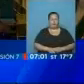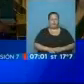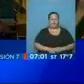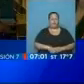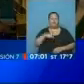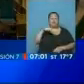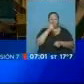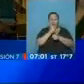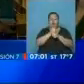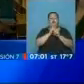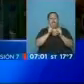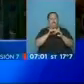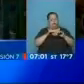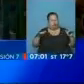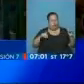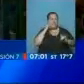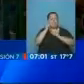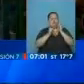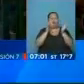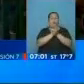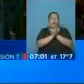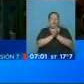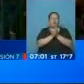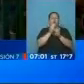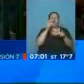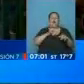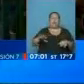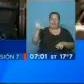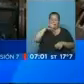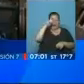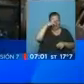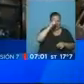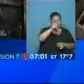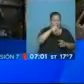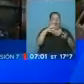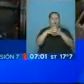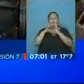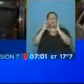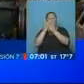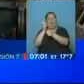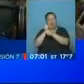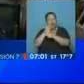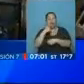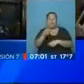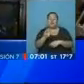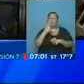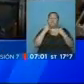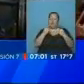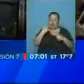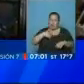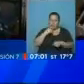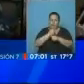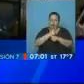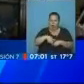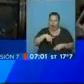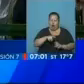El empleo sigue firme. En un informe conjunto sobre la región, la CEPAL y la Organización Internacional del Trabajo destacaron la fortaleza del